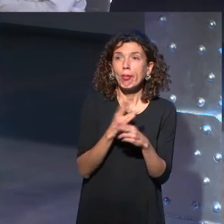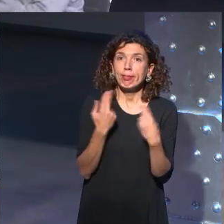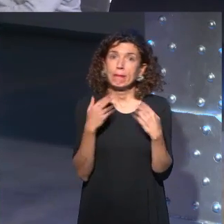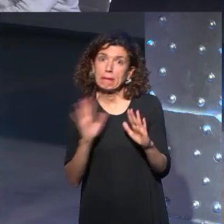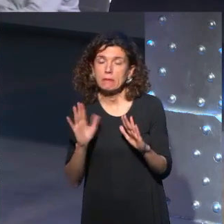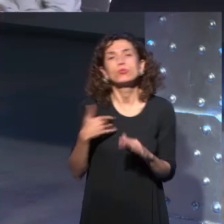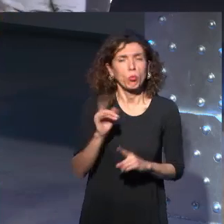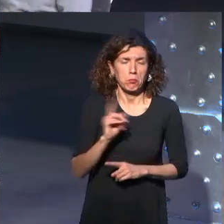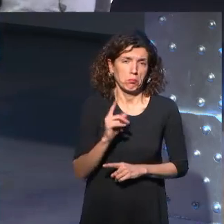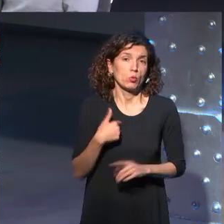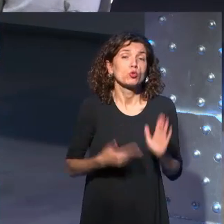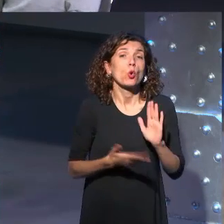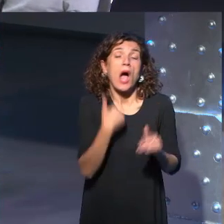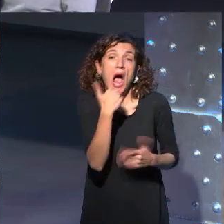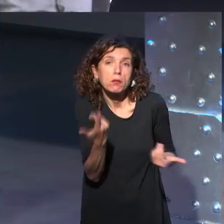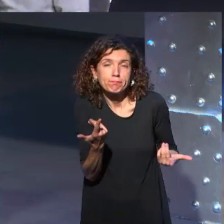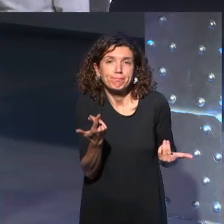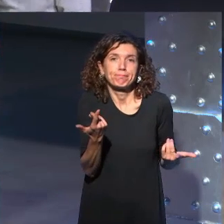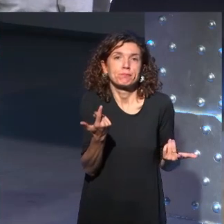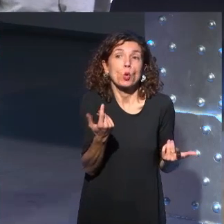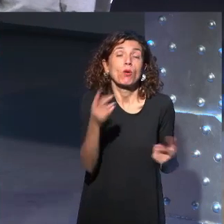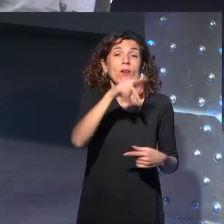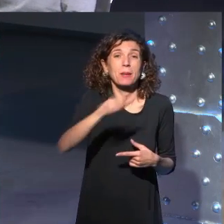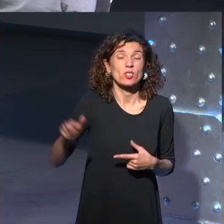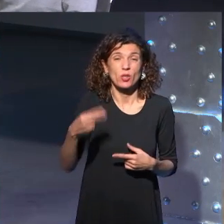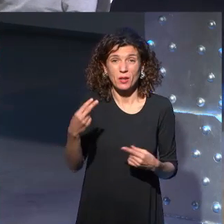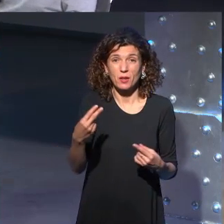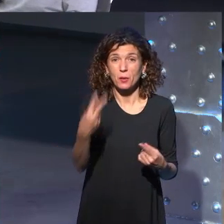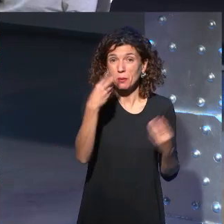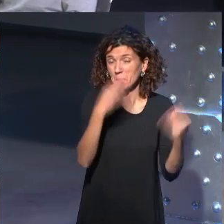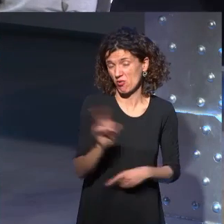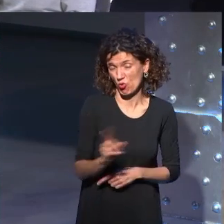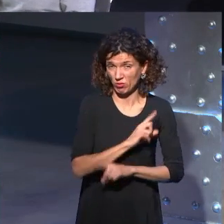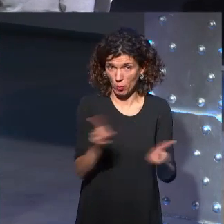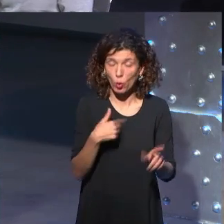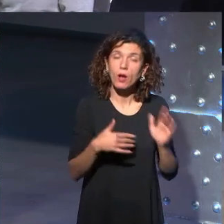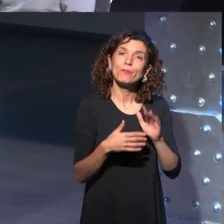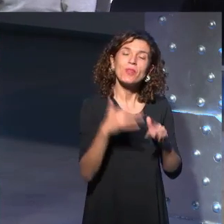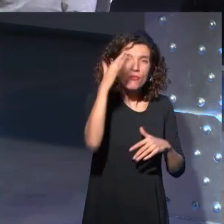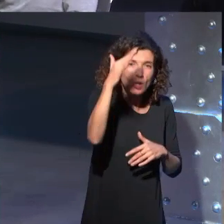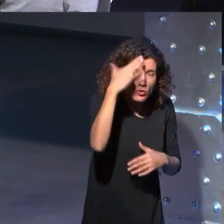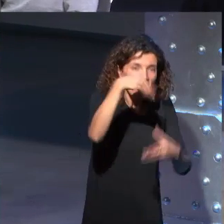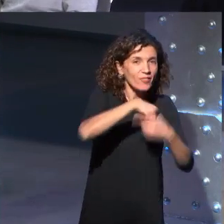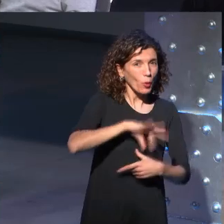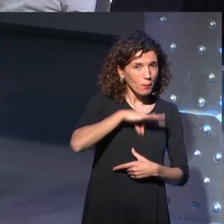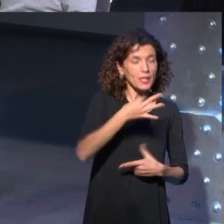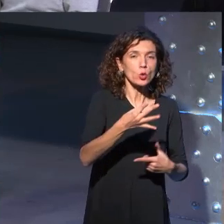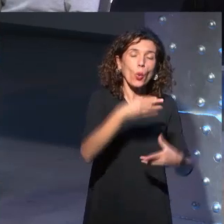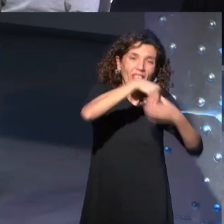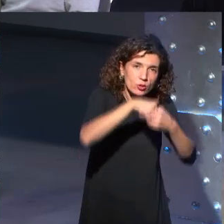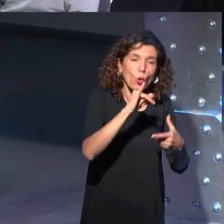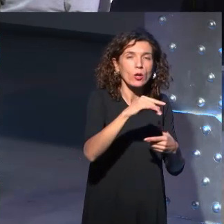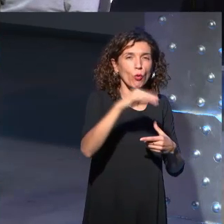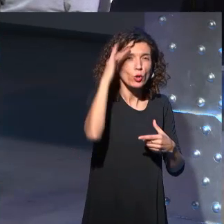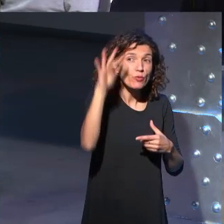porque efectivamente no es algo bien visto, pero me gustaría que te detuvieras porque algo de esa filosofía y de ese espíritu aparece mucho en la novela también,